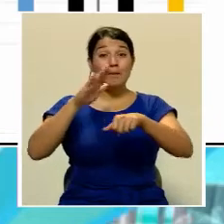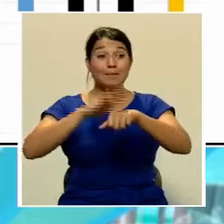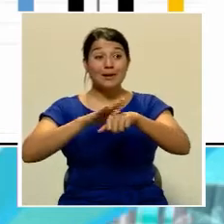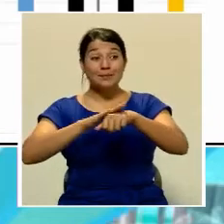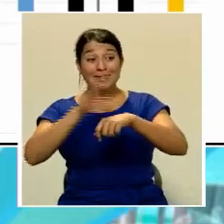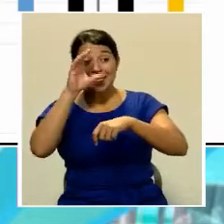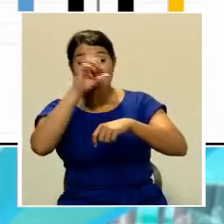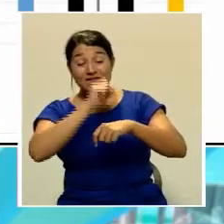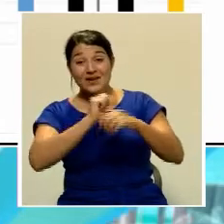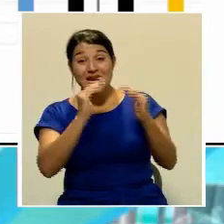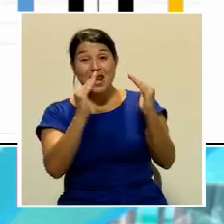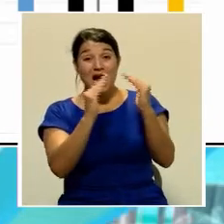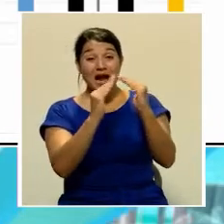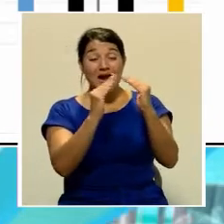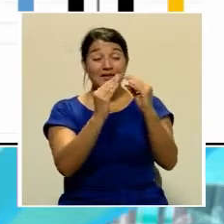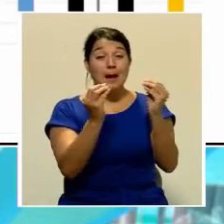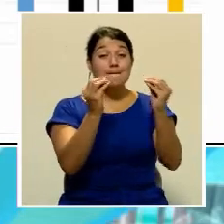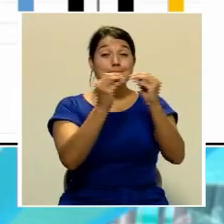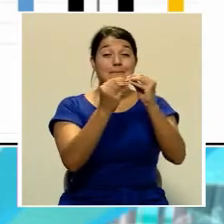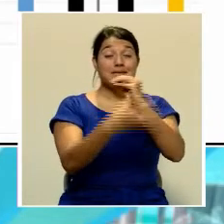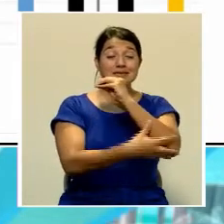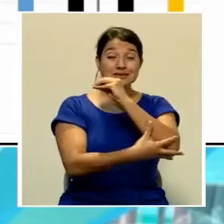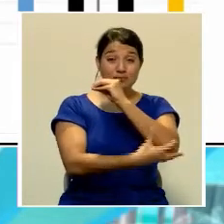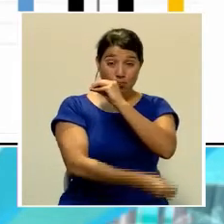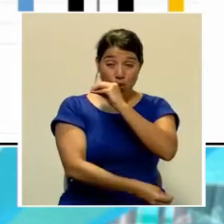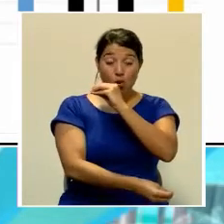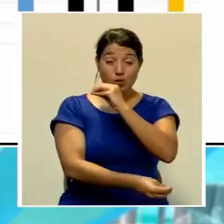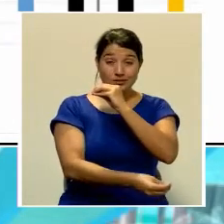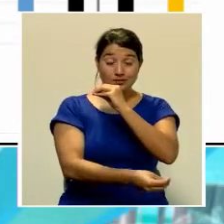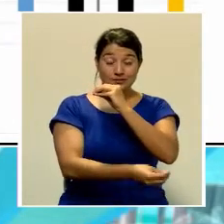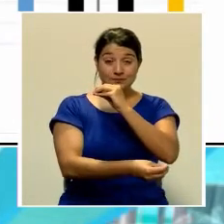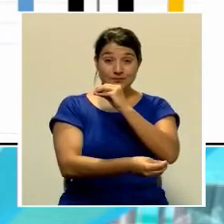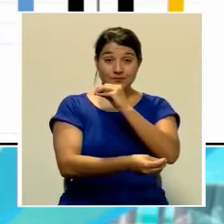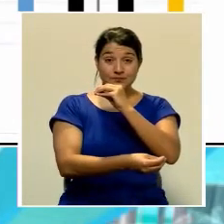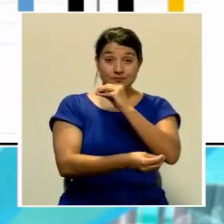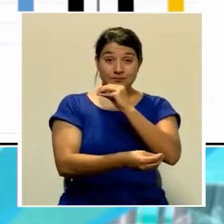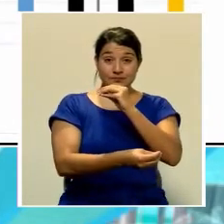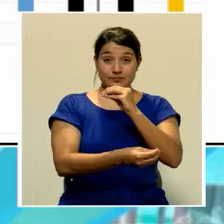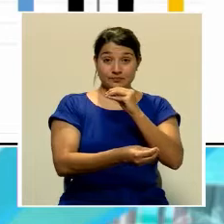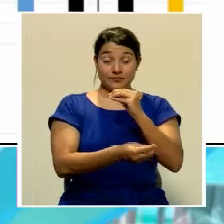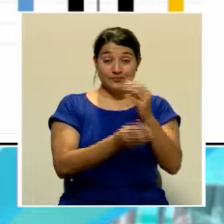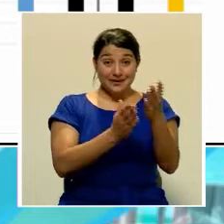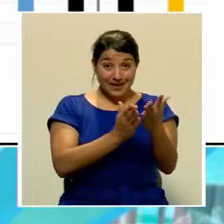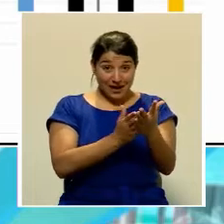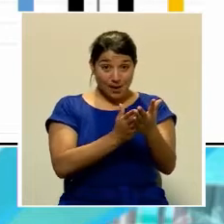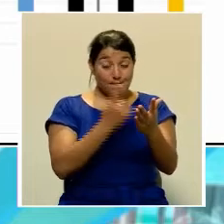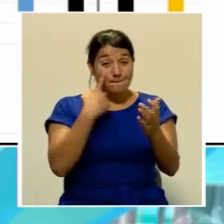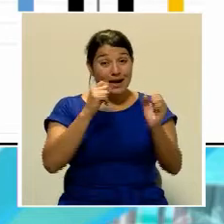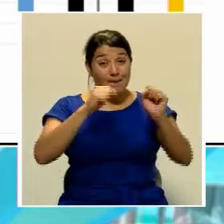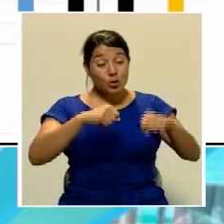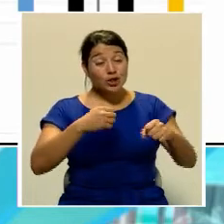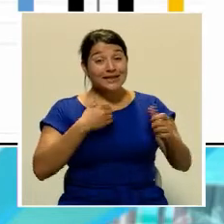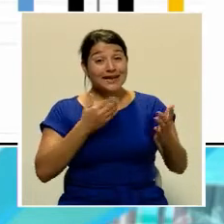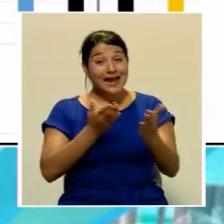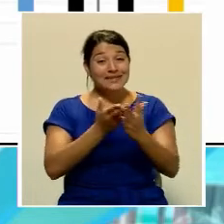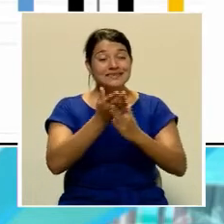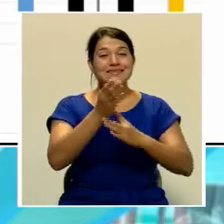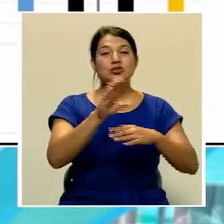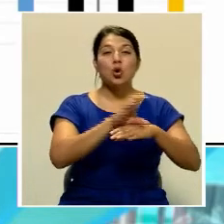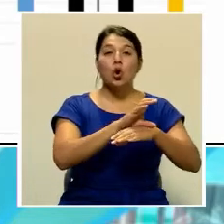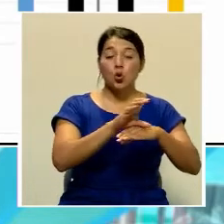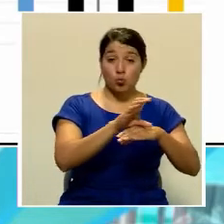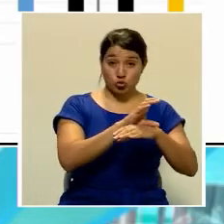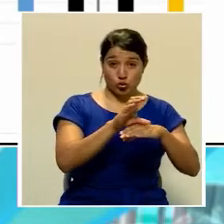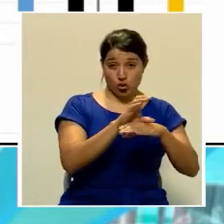pobres, el nivel de tenencia, digamos, de computadoras en el hogar es